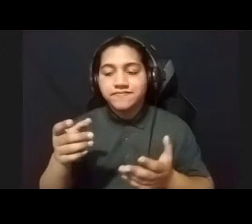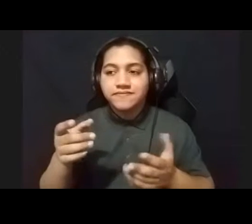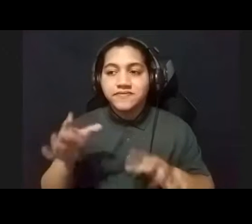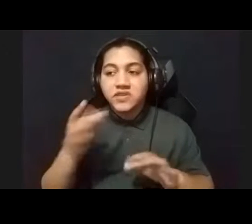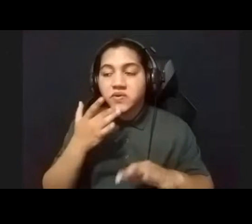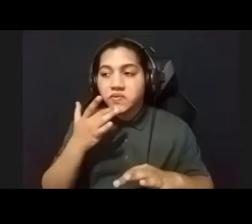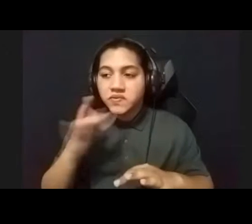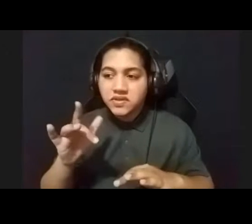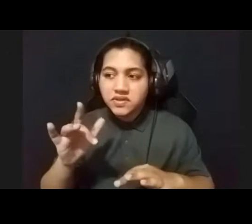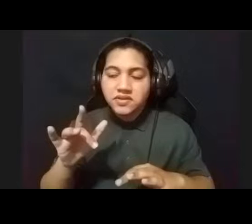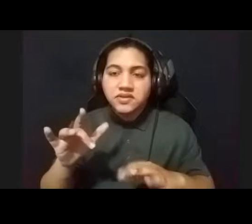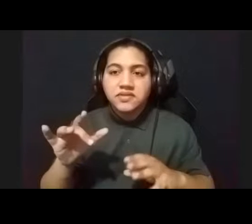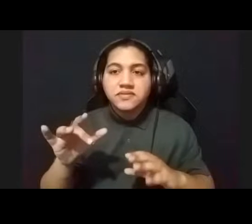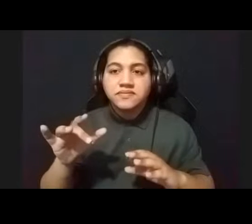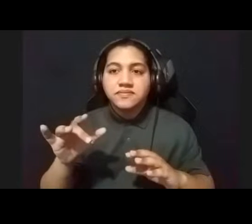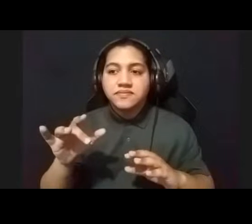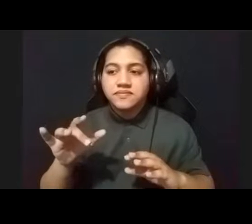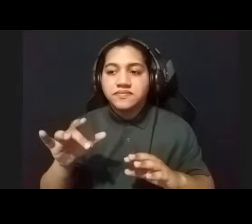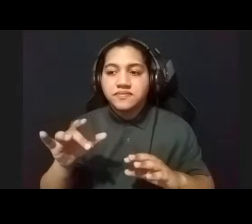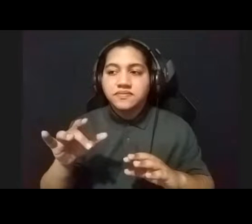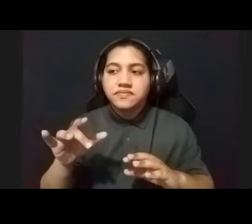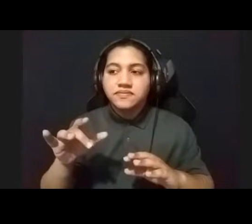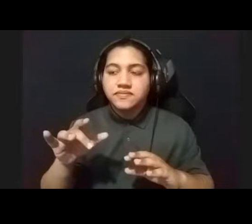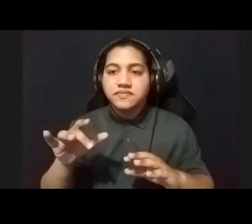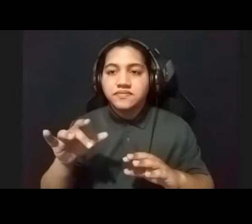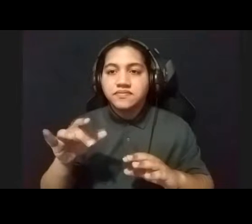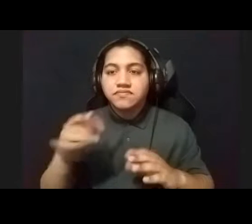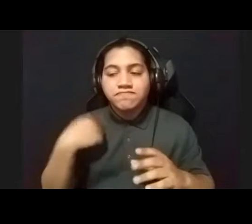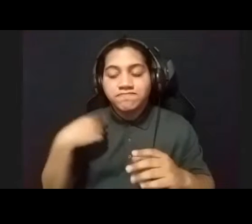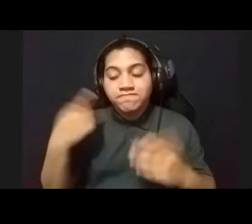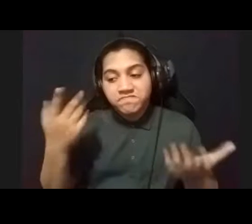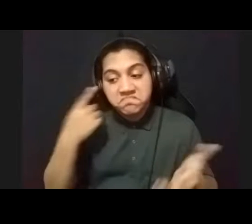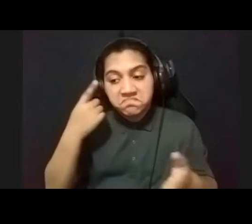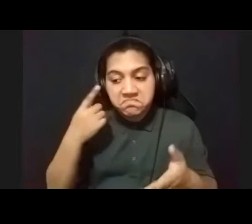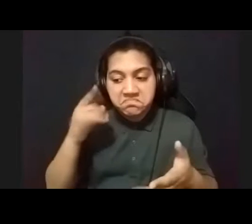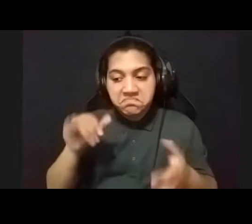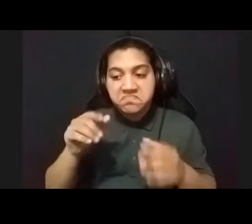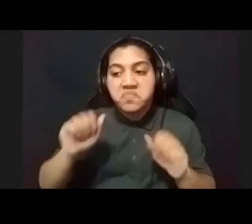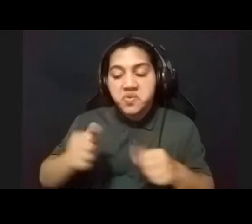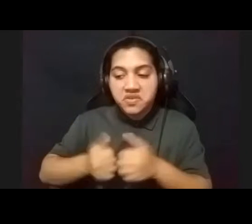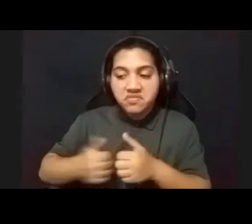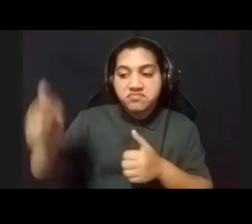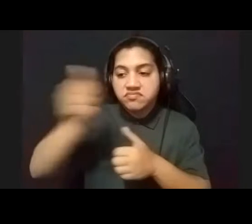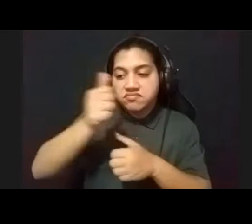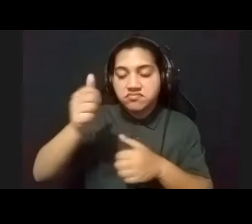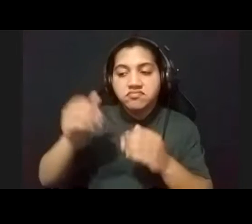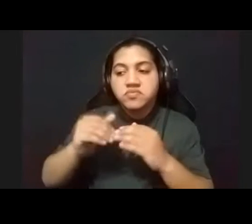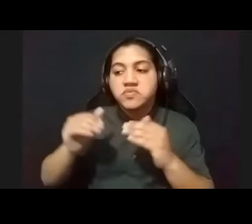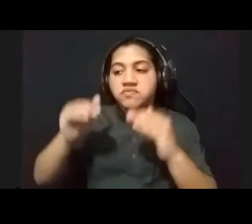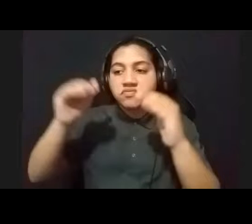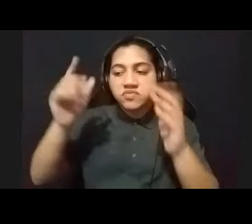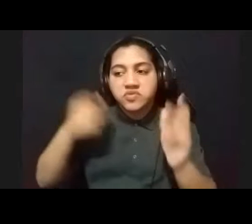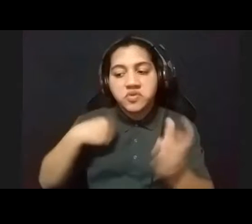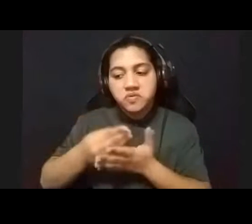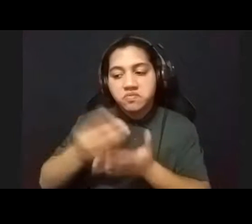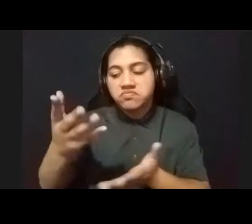era subir de estrata social, me supongo. Era poder tener algo mejor, era poder comprar algo que uno